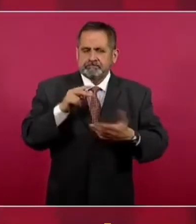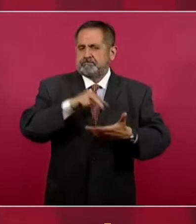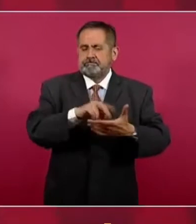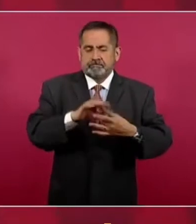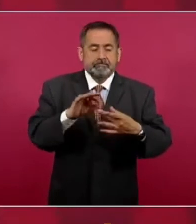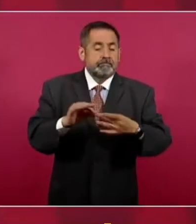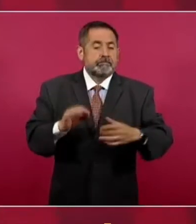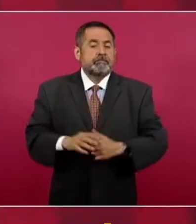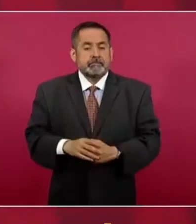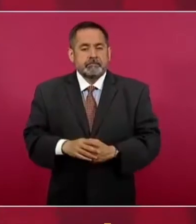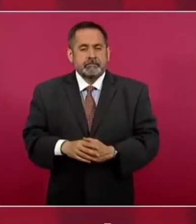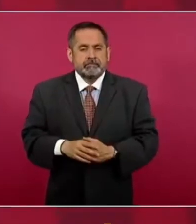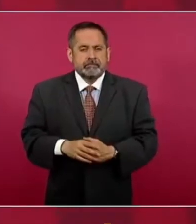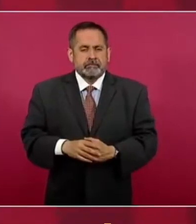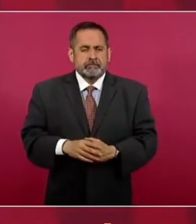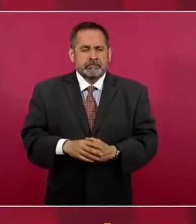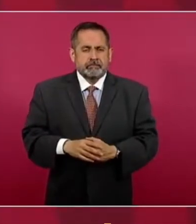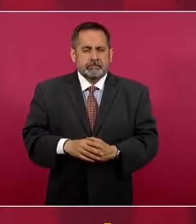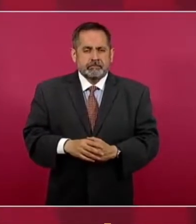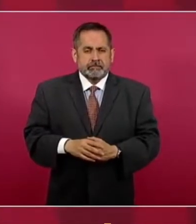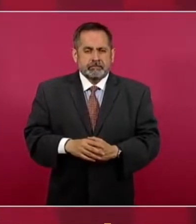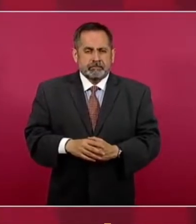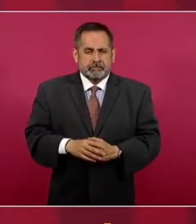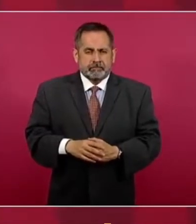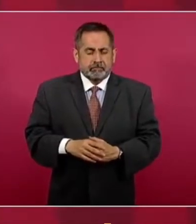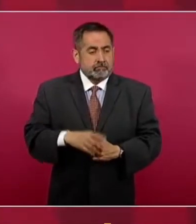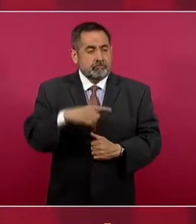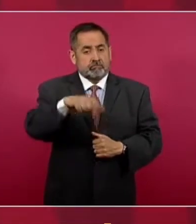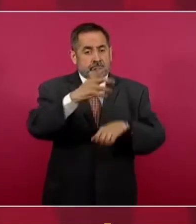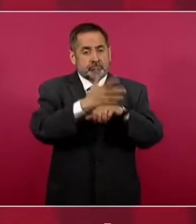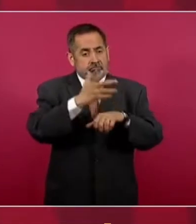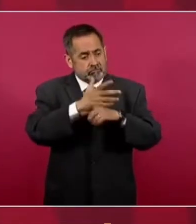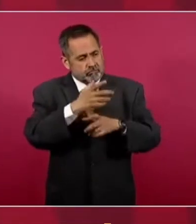y le rindieron un homenaje